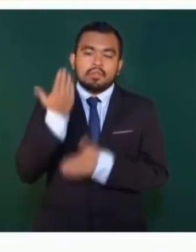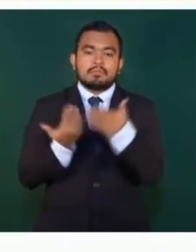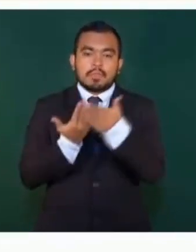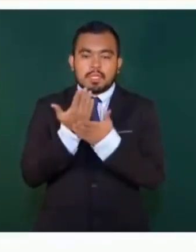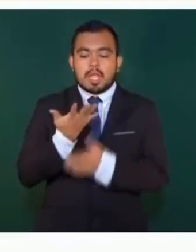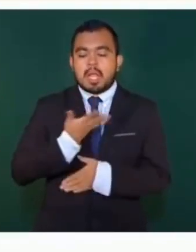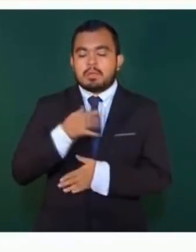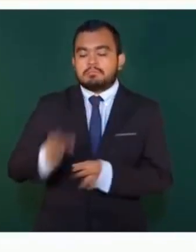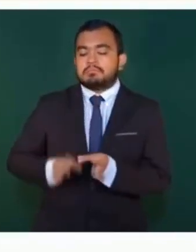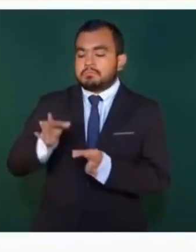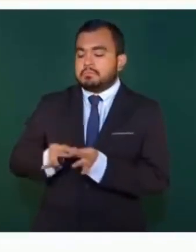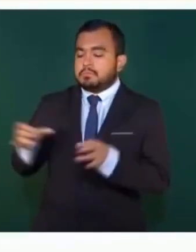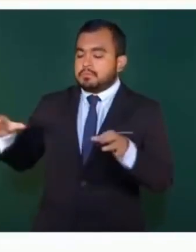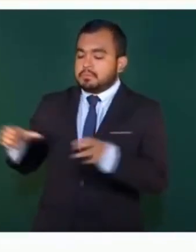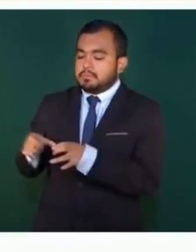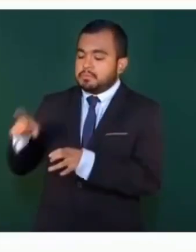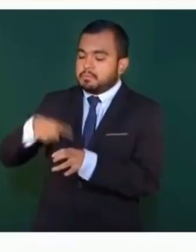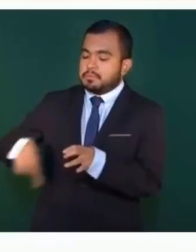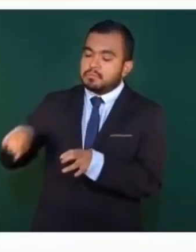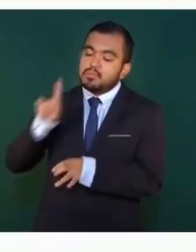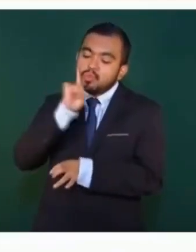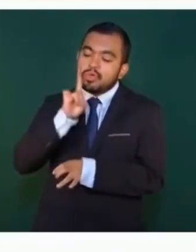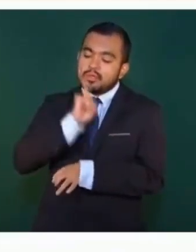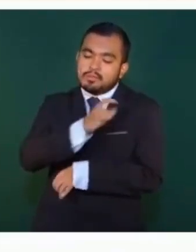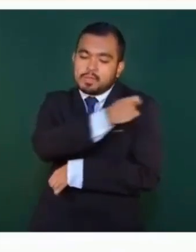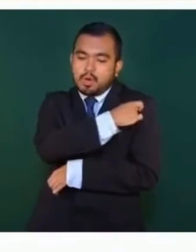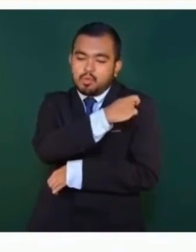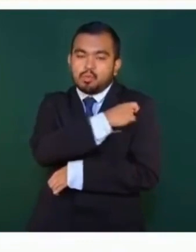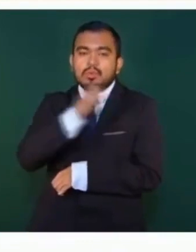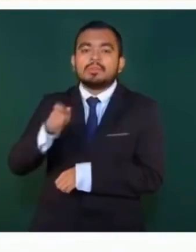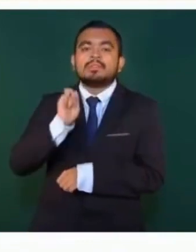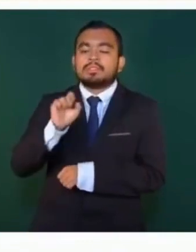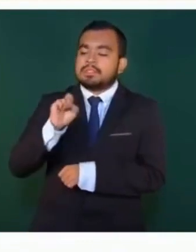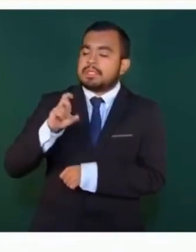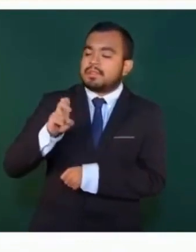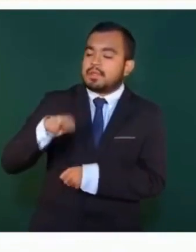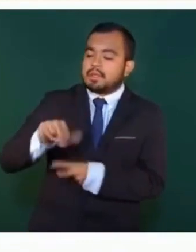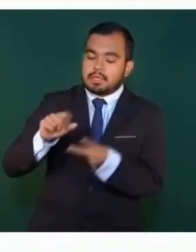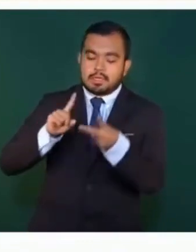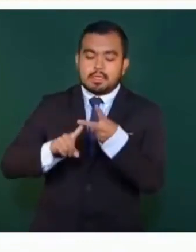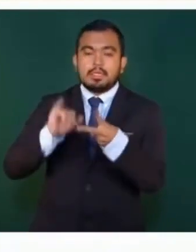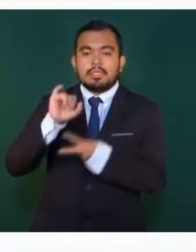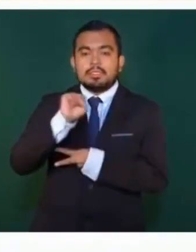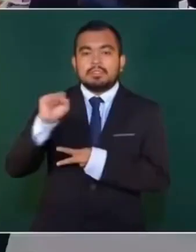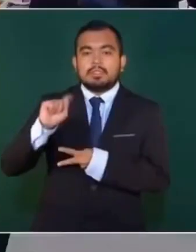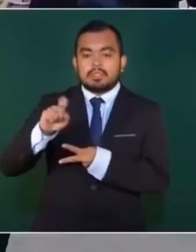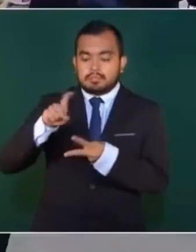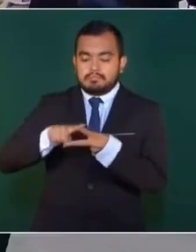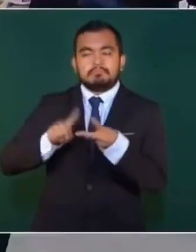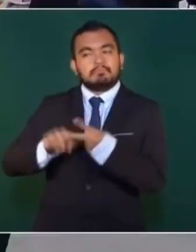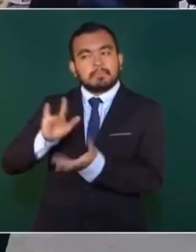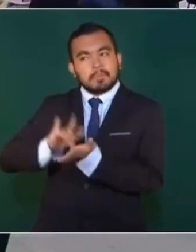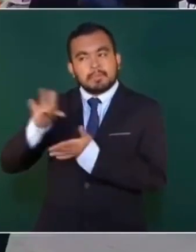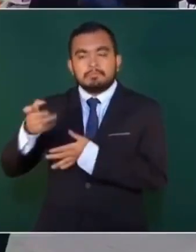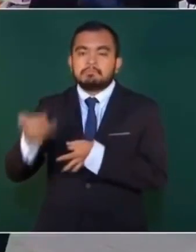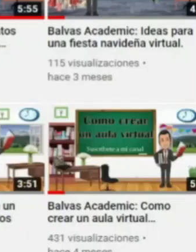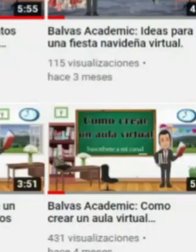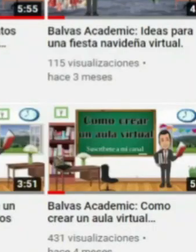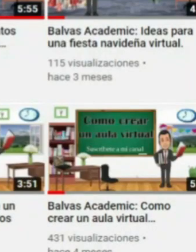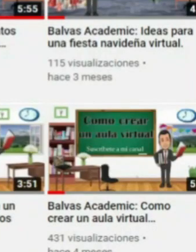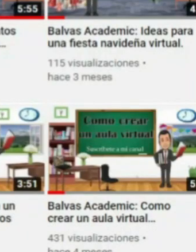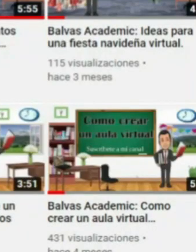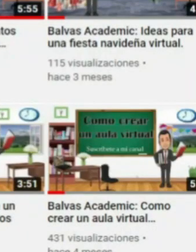Ya está nuestro equipo de vacunadoras de la Secretaría de la Defensa y del ISSSTE, a quienes les agradecemos. Esto es todo,